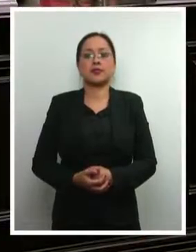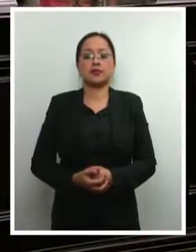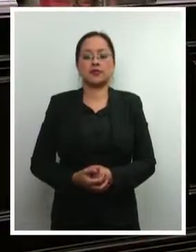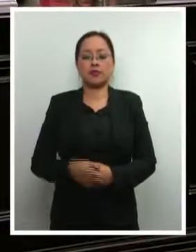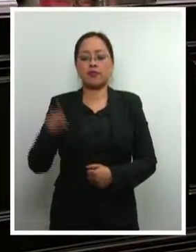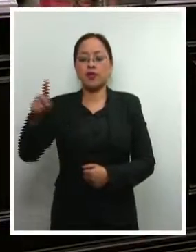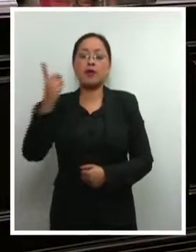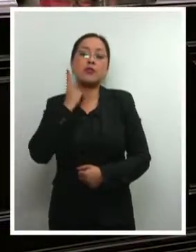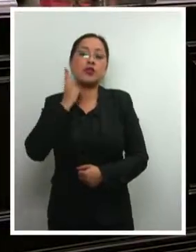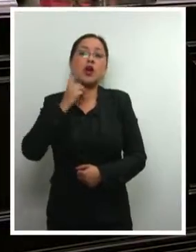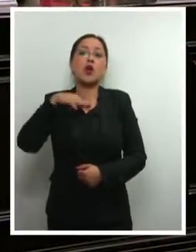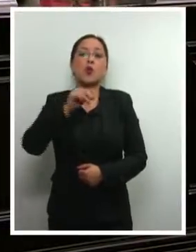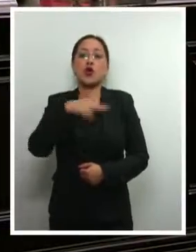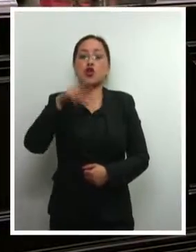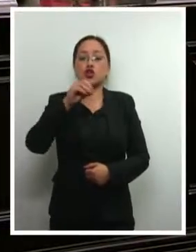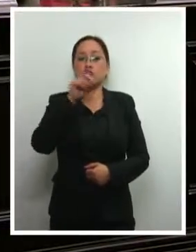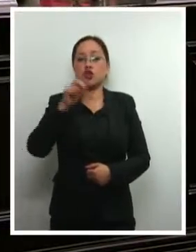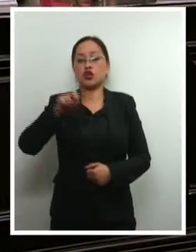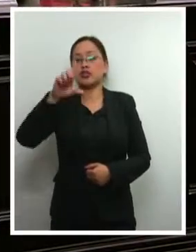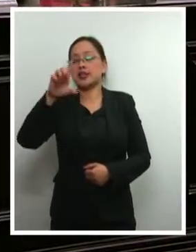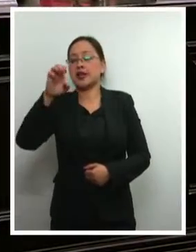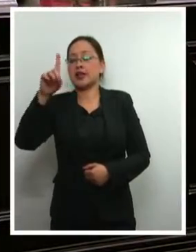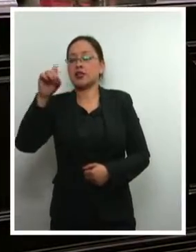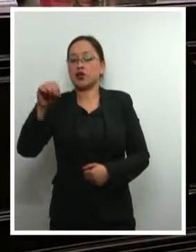Ledo, por favor, sonido en su curul.